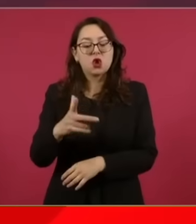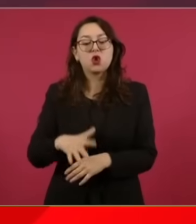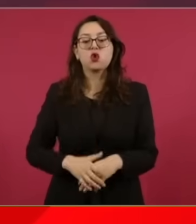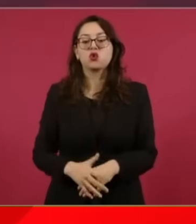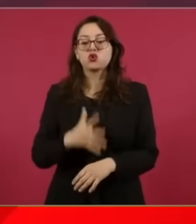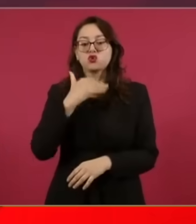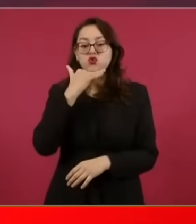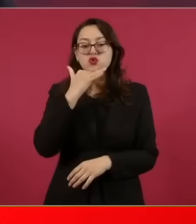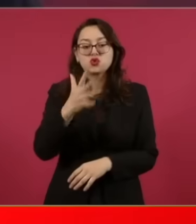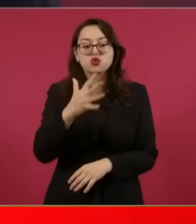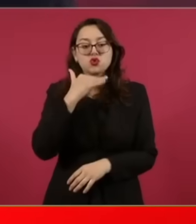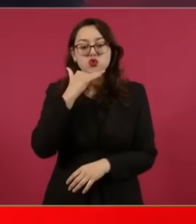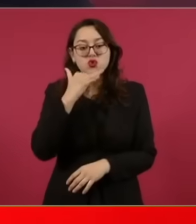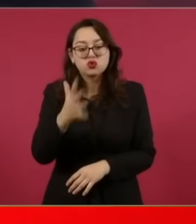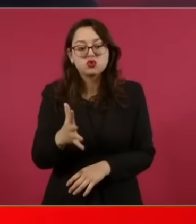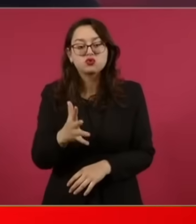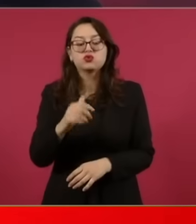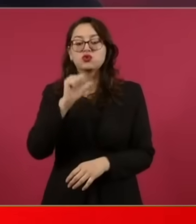corrupción y porque